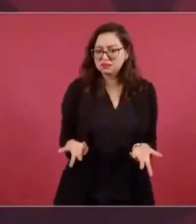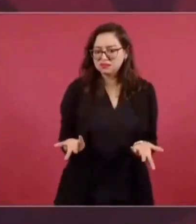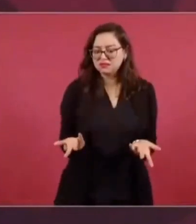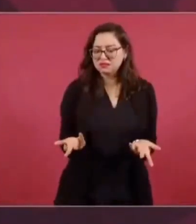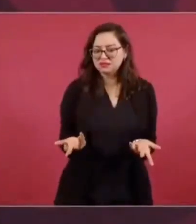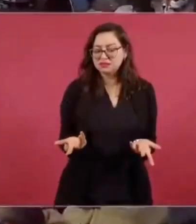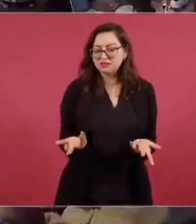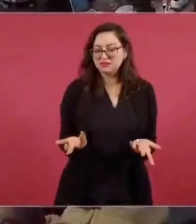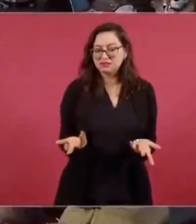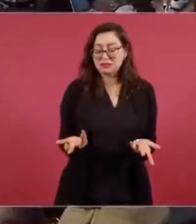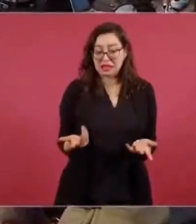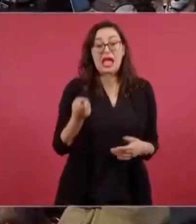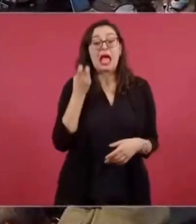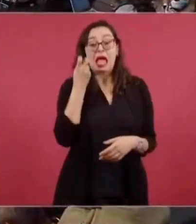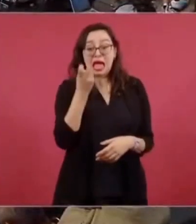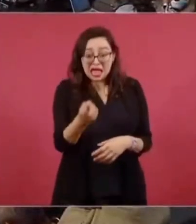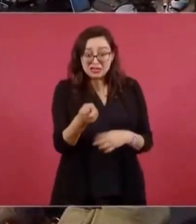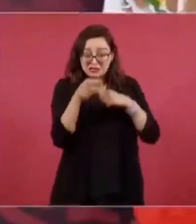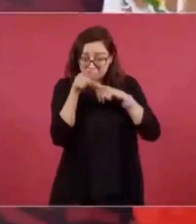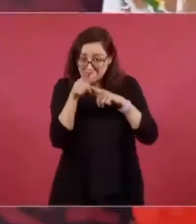Entonces, ya no.